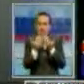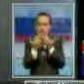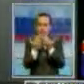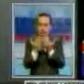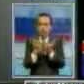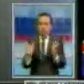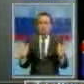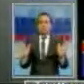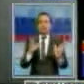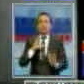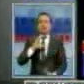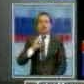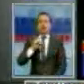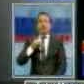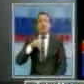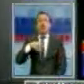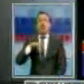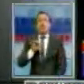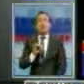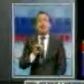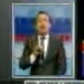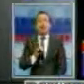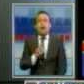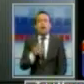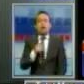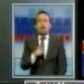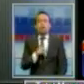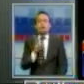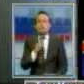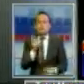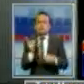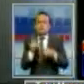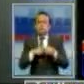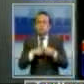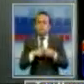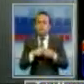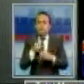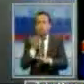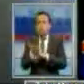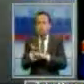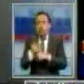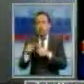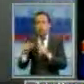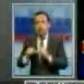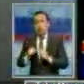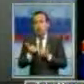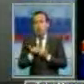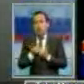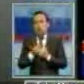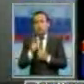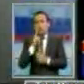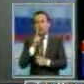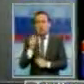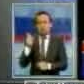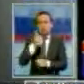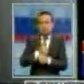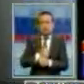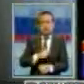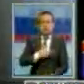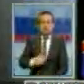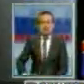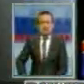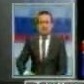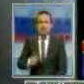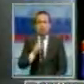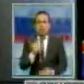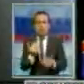donde Coloma sea parte y vamos a ver qué rol juega, y podría algunos pedirle, incluso a los mismos jóvenes, que llegue a ser nuevamente el presidente, u otros decir, no, que